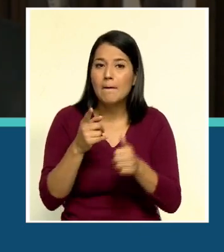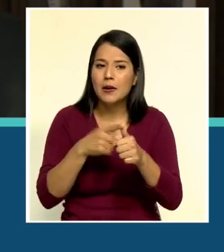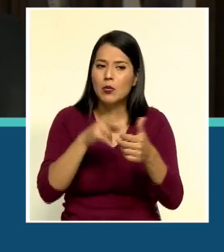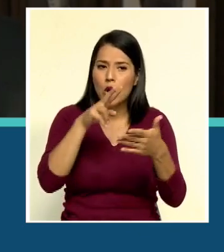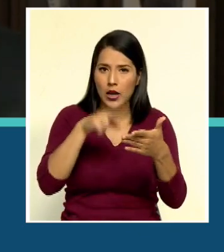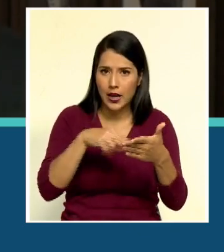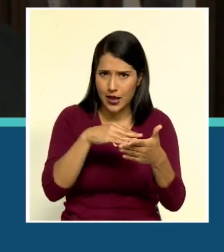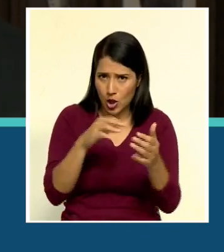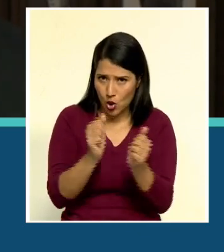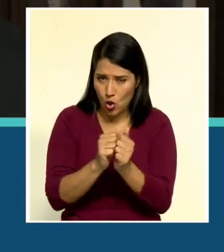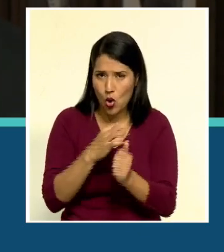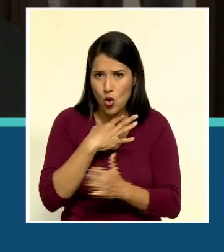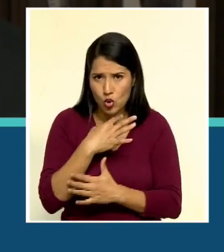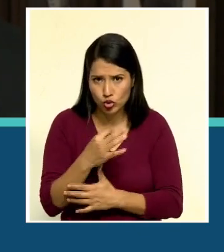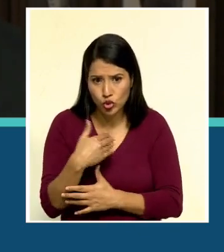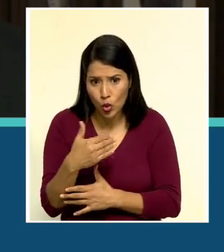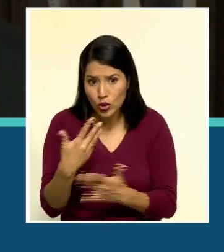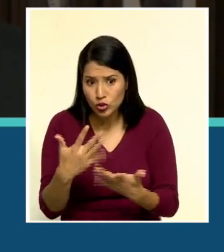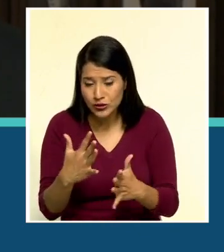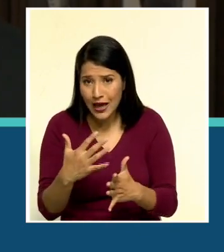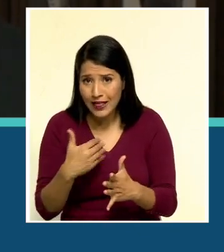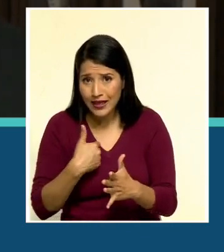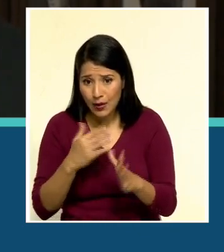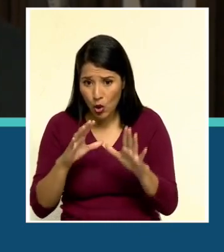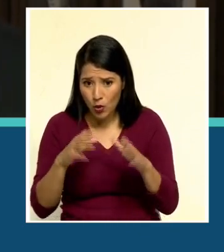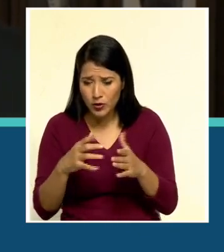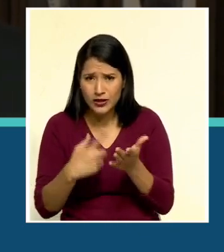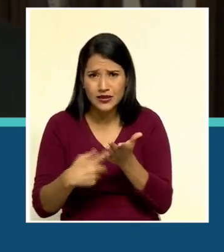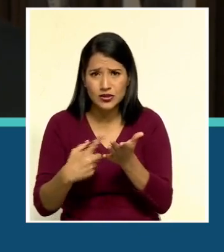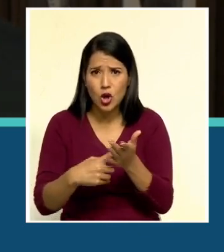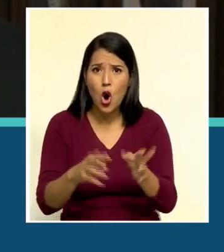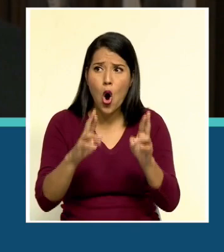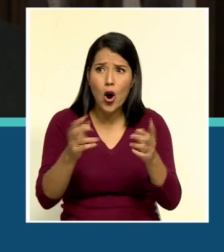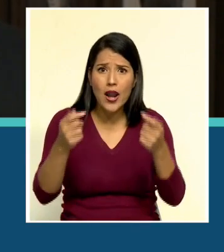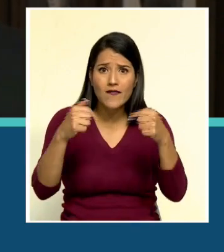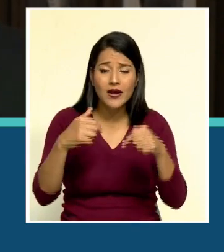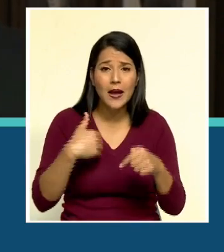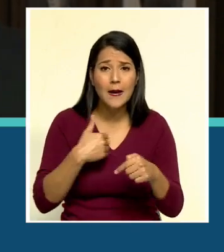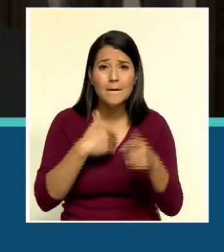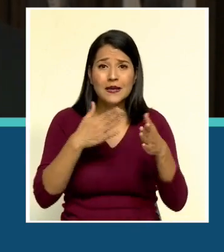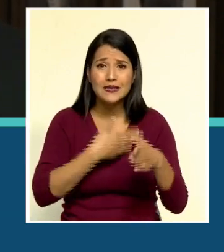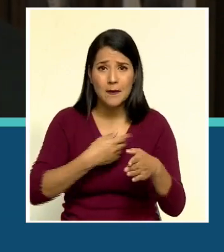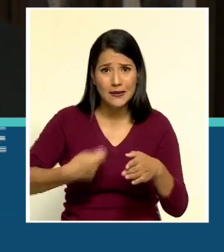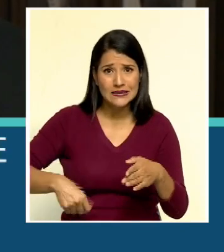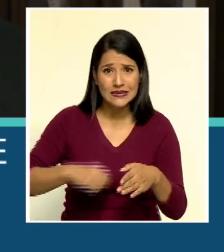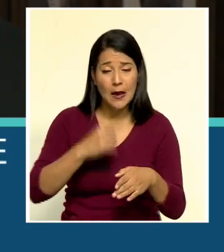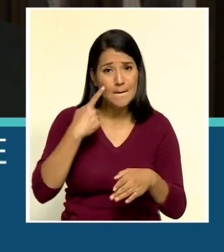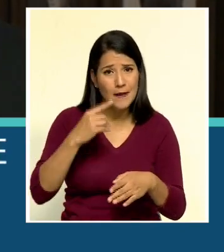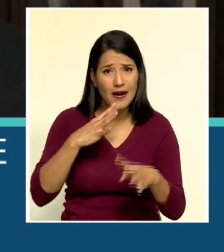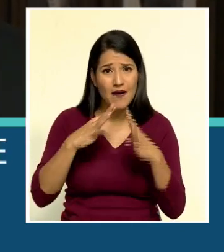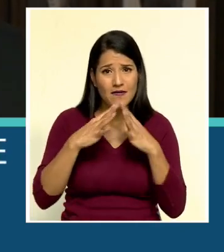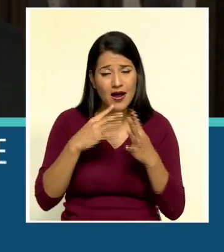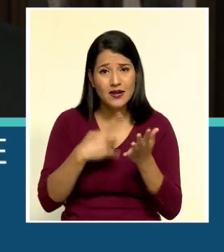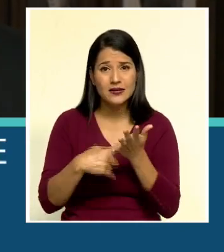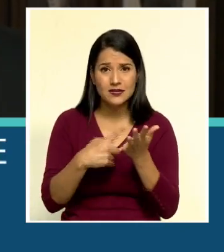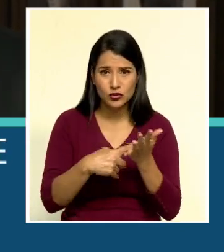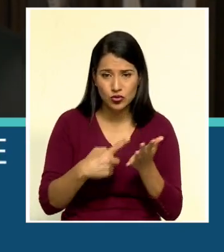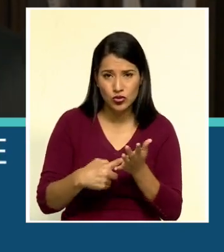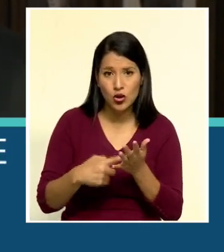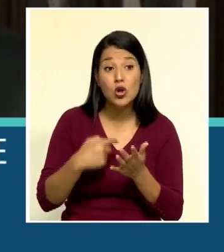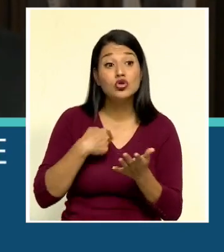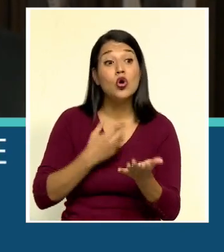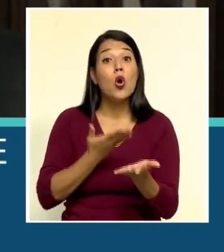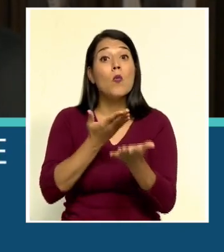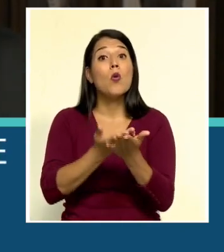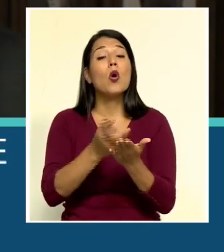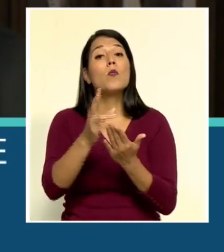que con mucho gusto cuando estemos en comisión la discutamos y que ojalá que venga la ministra de la presidencia y lo hablemos y lo discutamos. Yo pongo el proyecto